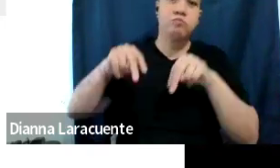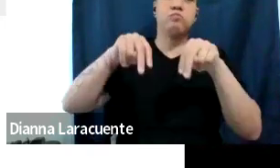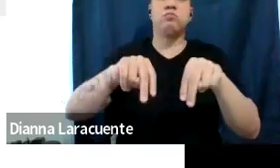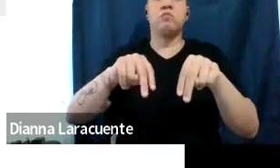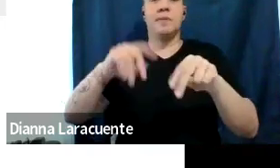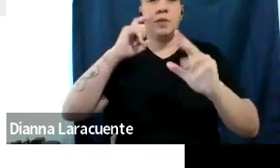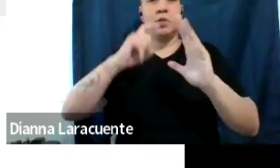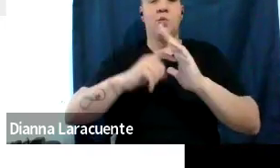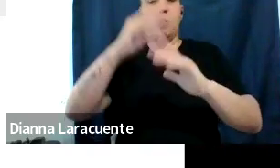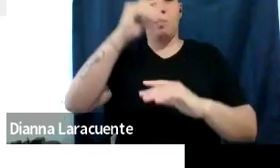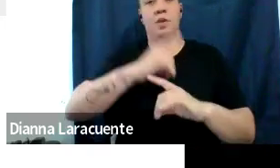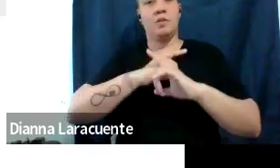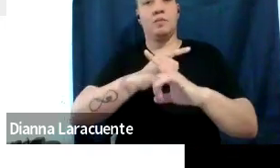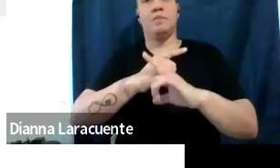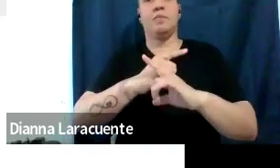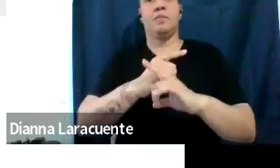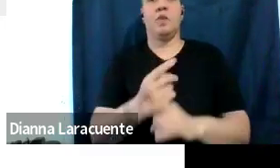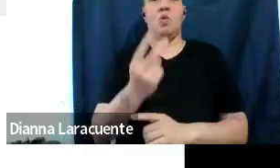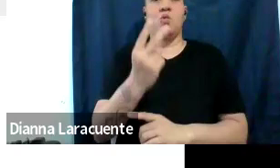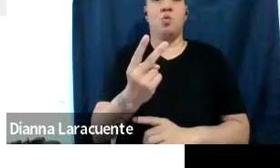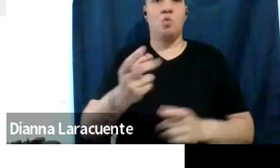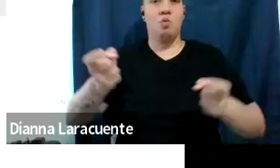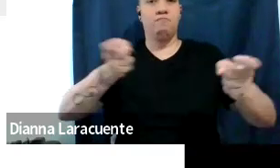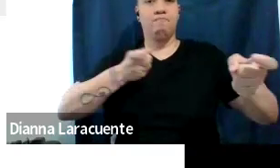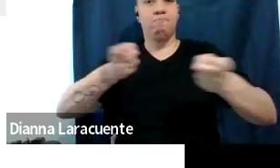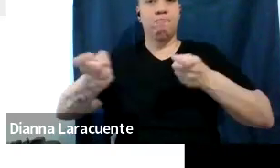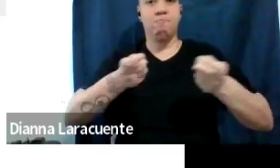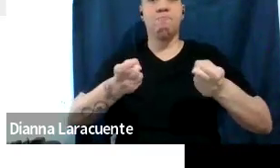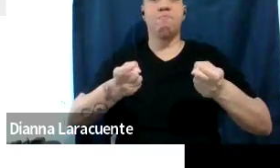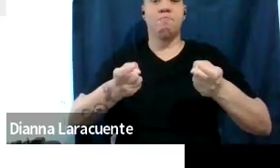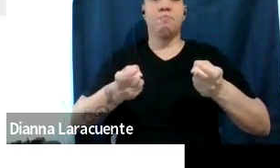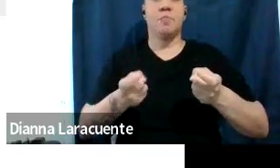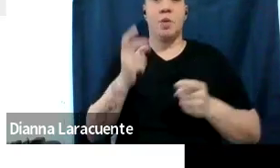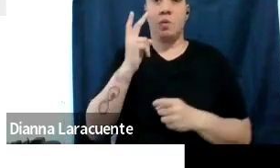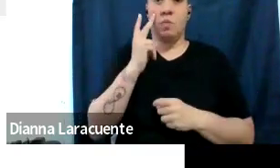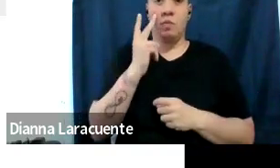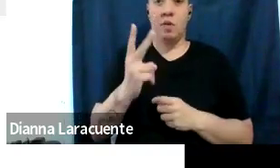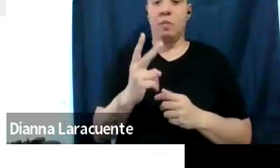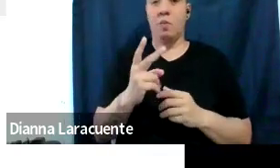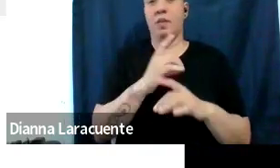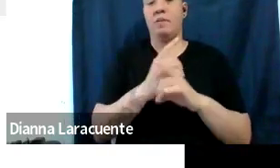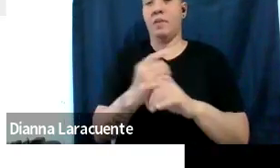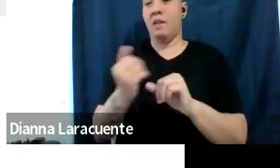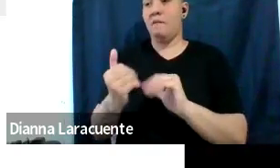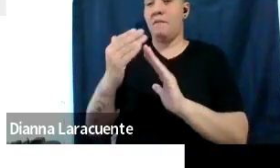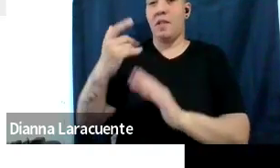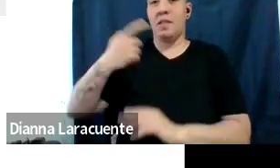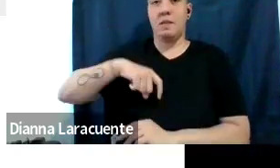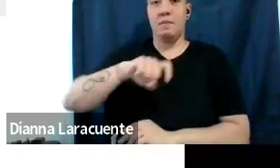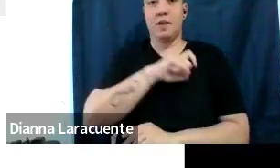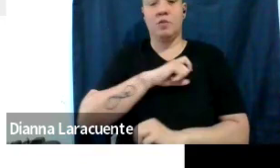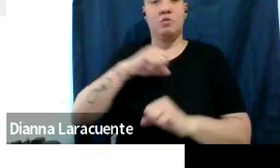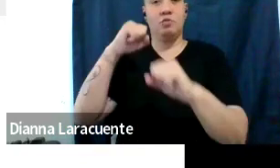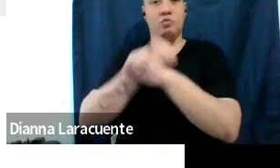los defendió ante dos imperios. Vimos parte de lo que él nos defendió frente a España, que tuvo que